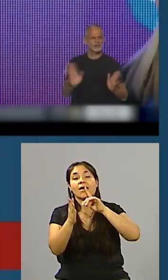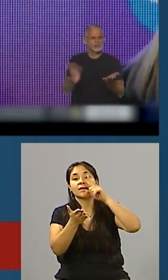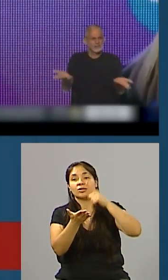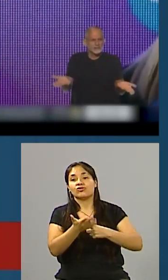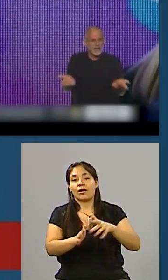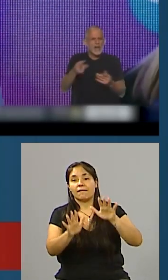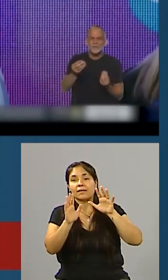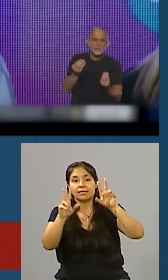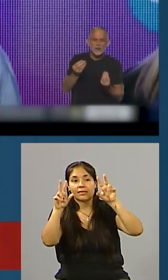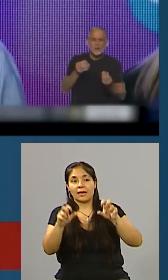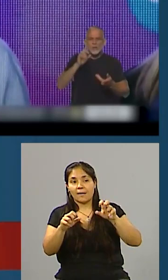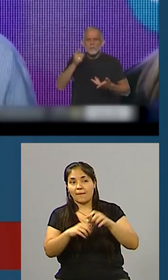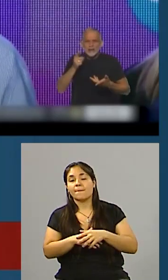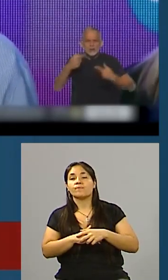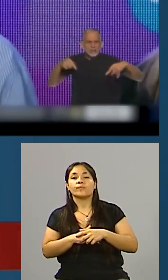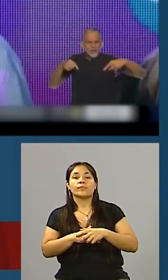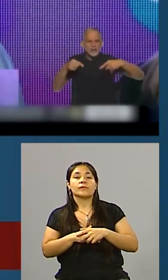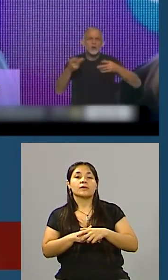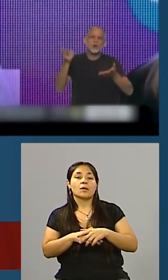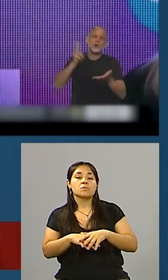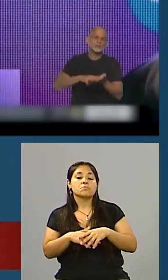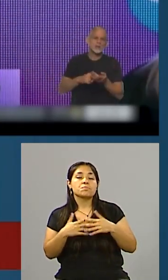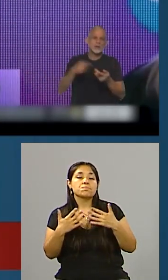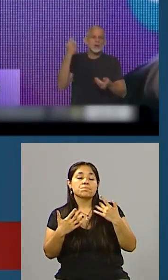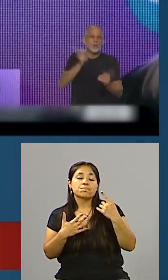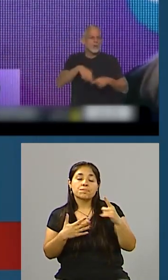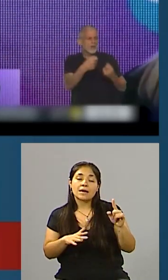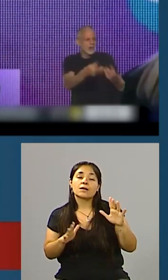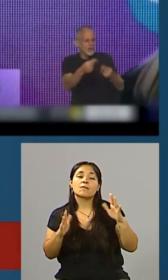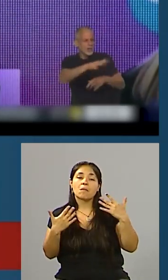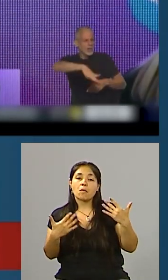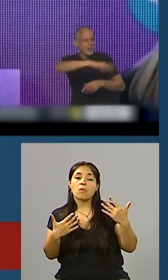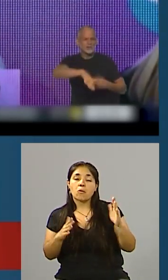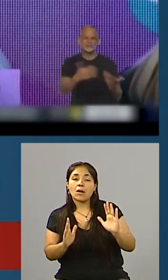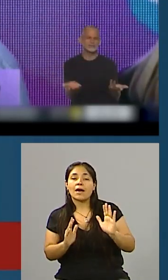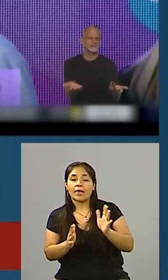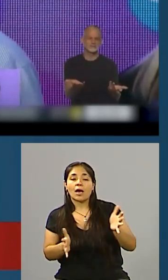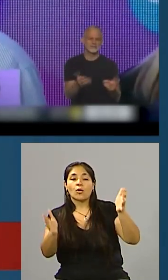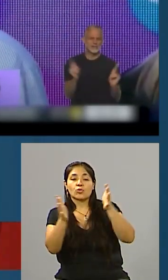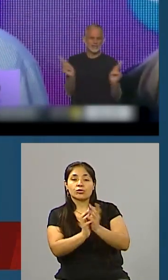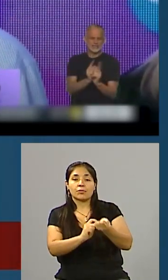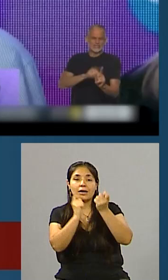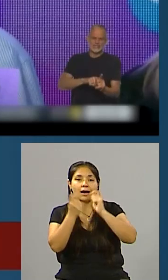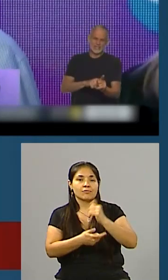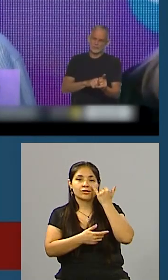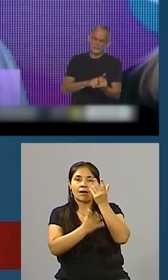decisión al respecto, pero todo indica por estos últimos movimientos que Juntos por el Cambio no existe más, o al menos no